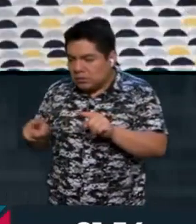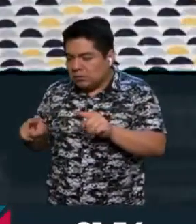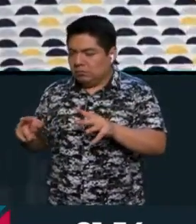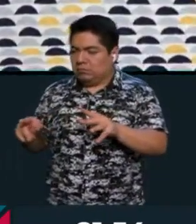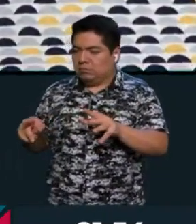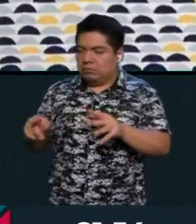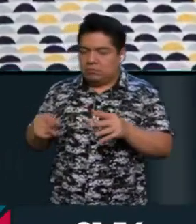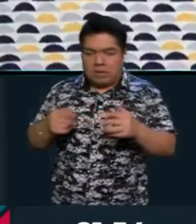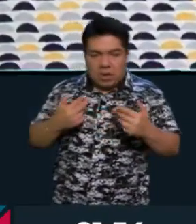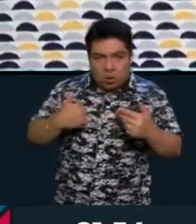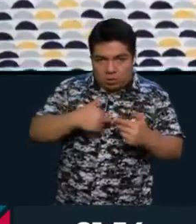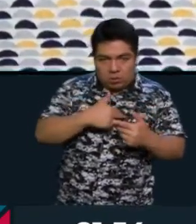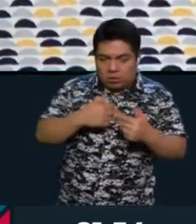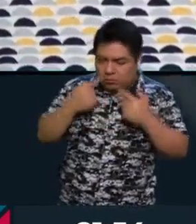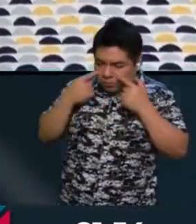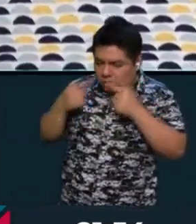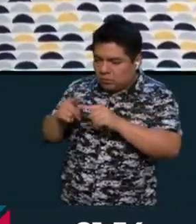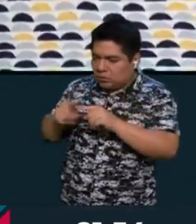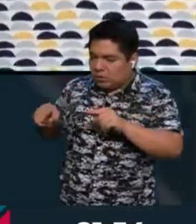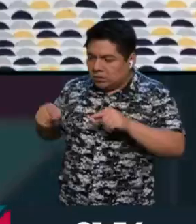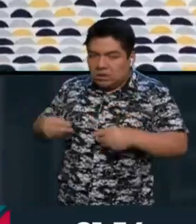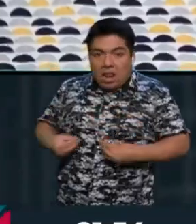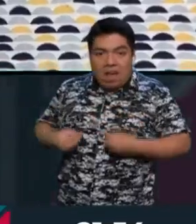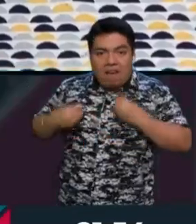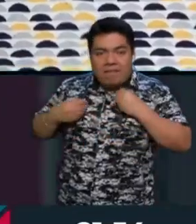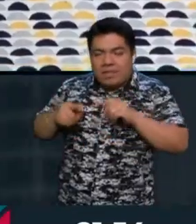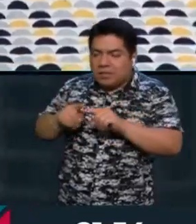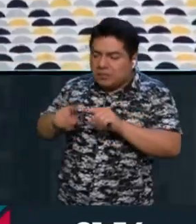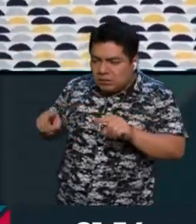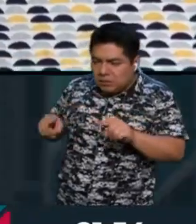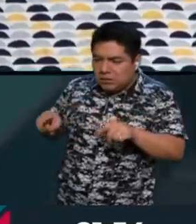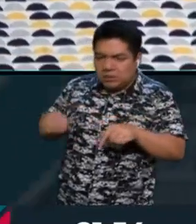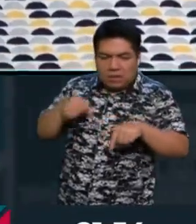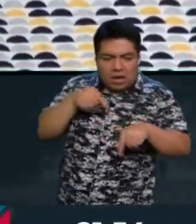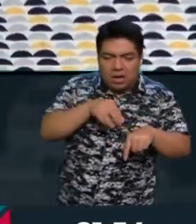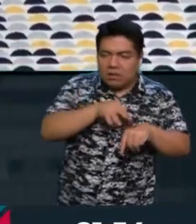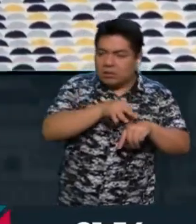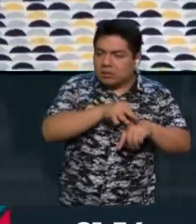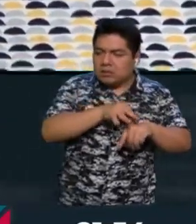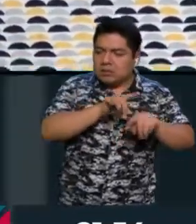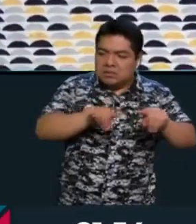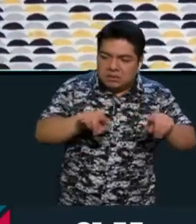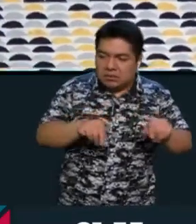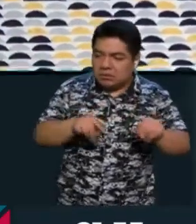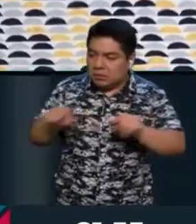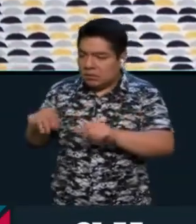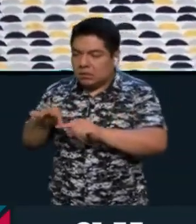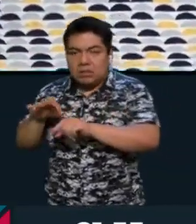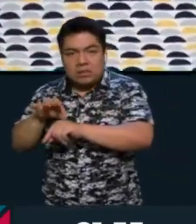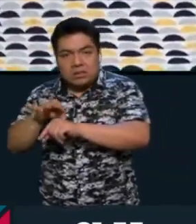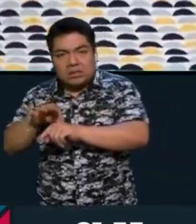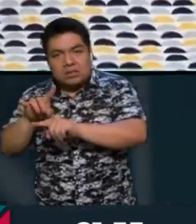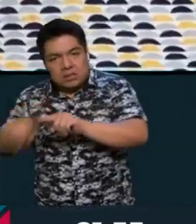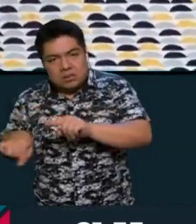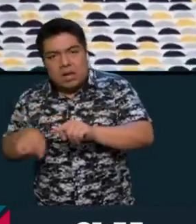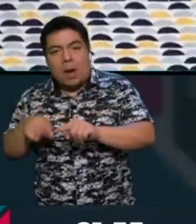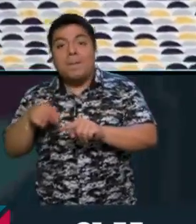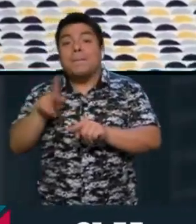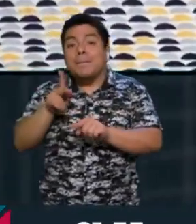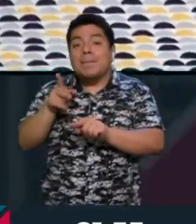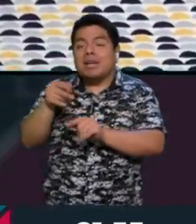muy distintas a nuestra realidad, pero que en el fondo tienen esa fuerza que tiene